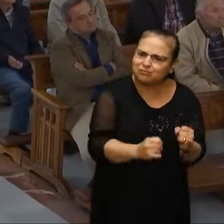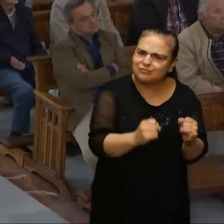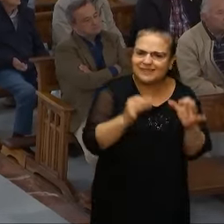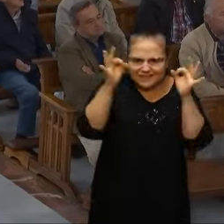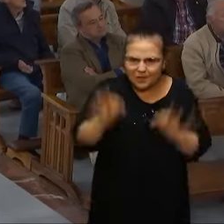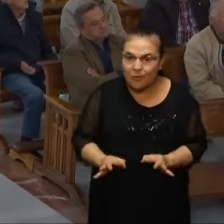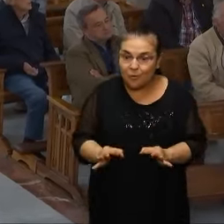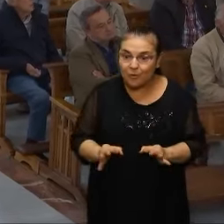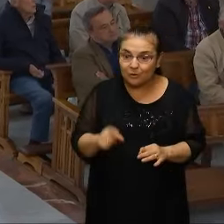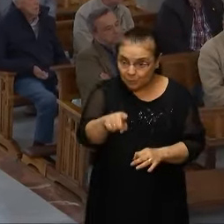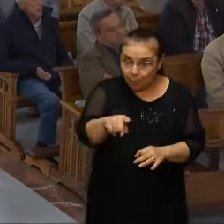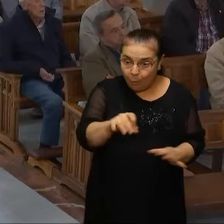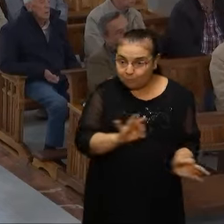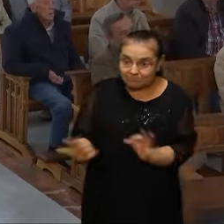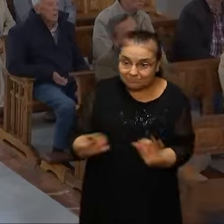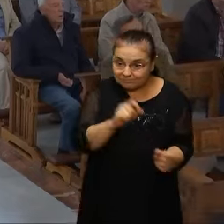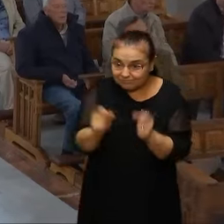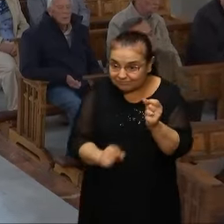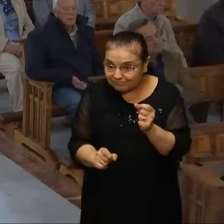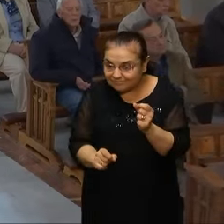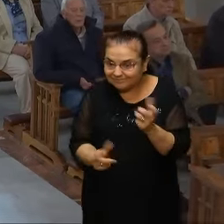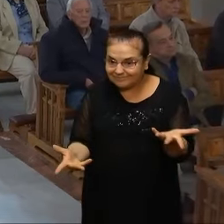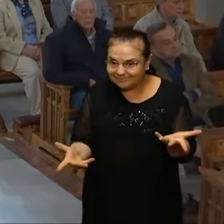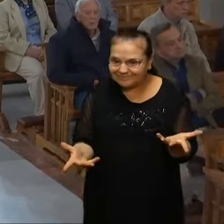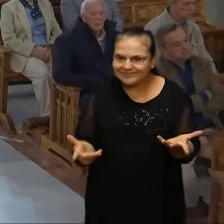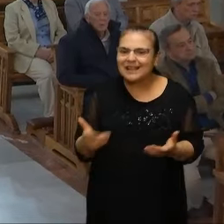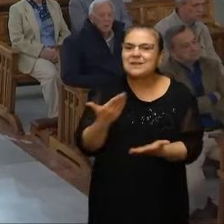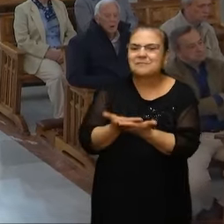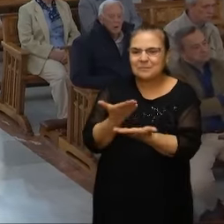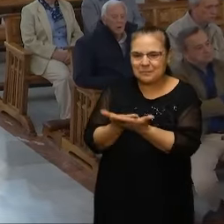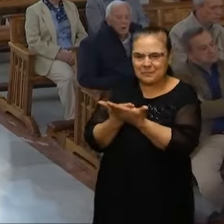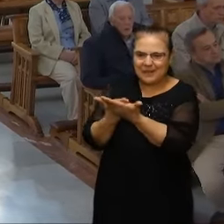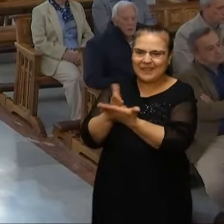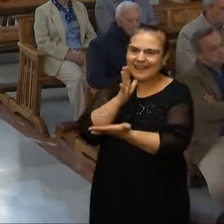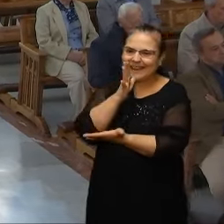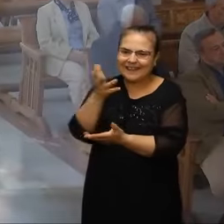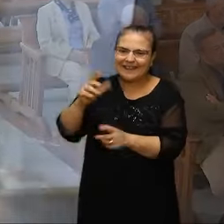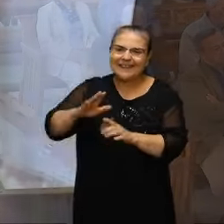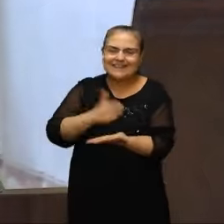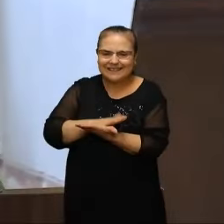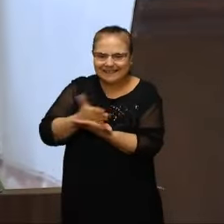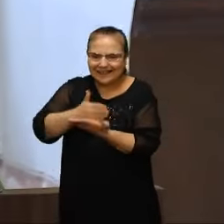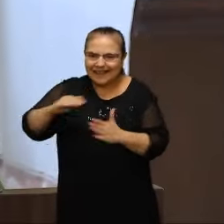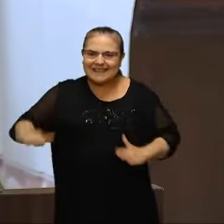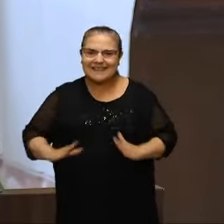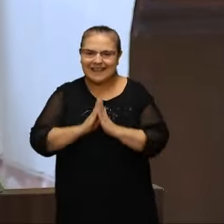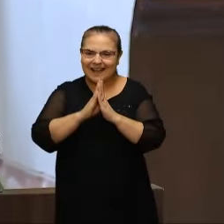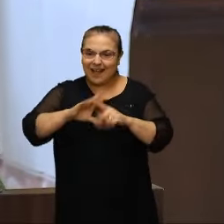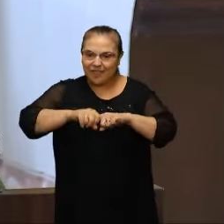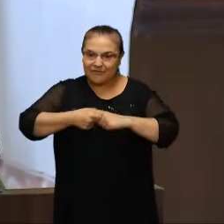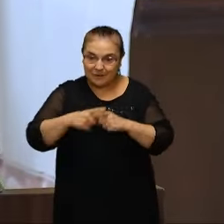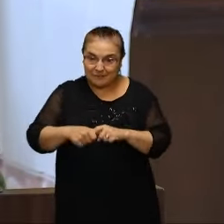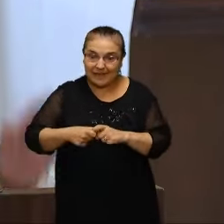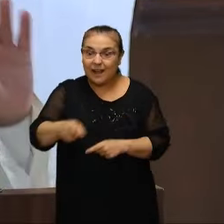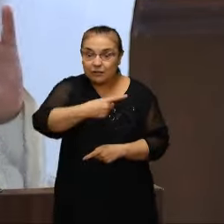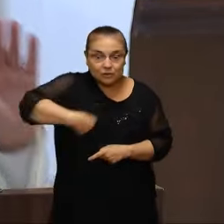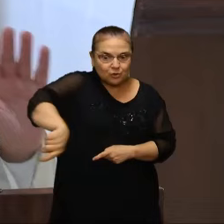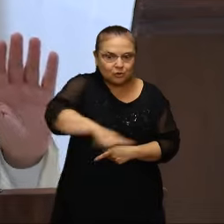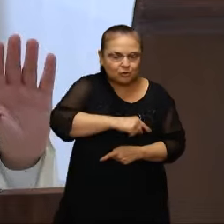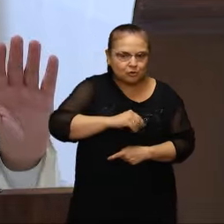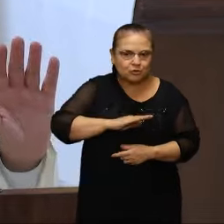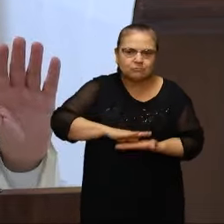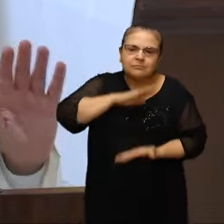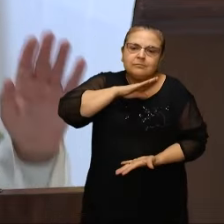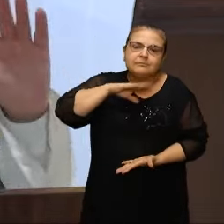Bien, pues vamos ya a continuar con la celebración y le vamos a pedir al Señor, por intercesión de la Sagrada Familia, que seamos capaces de dar la talla hasta